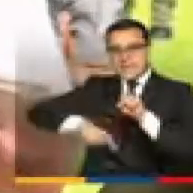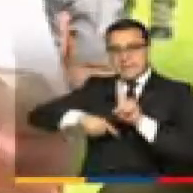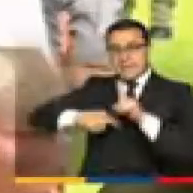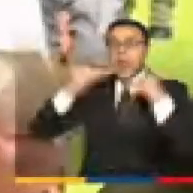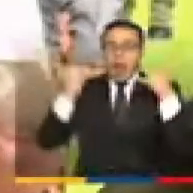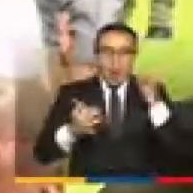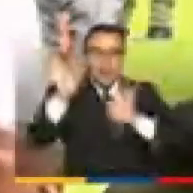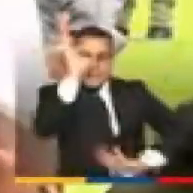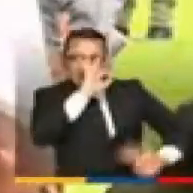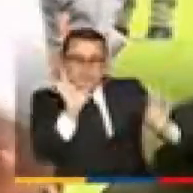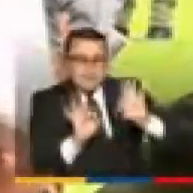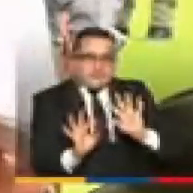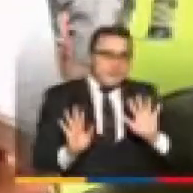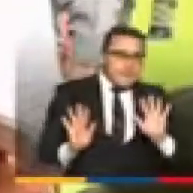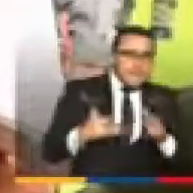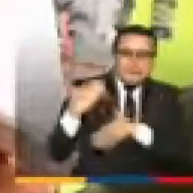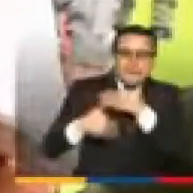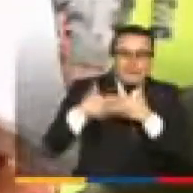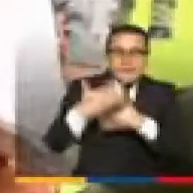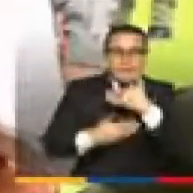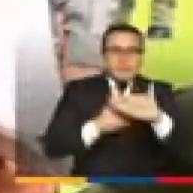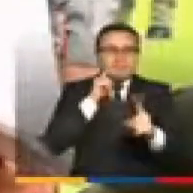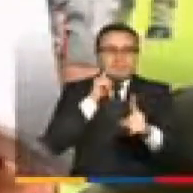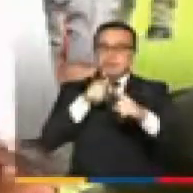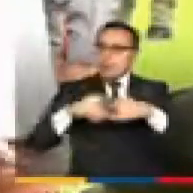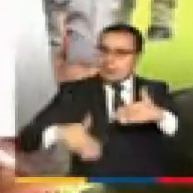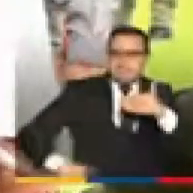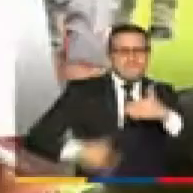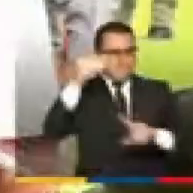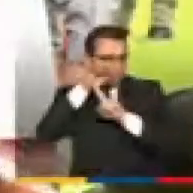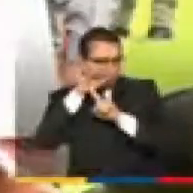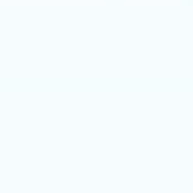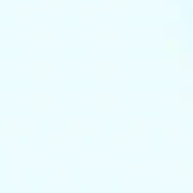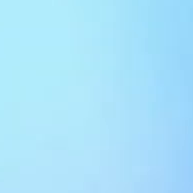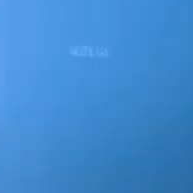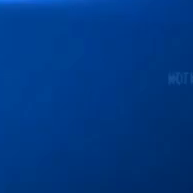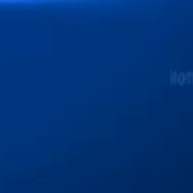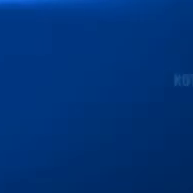de prepararlos para que inicien operaciones.